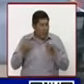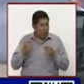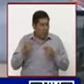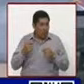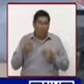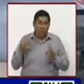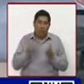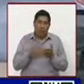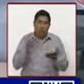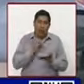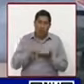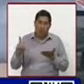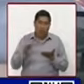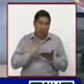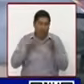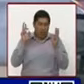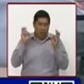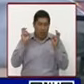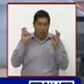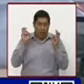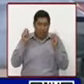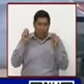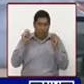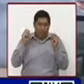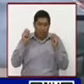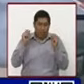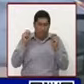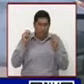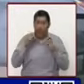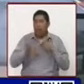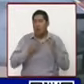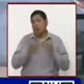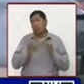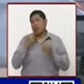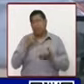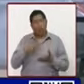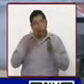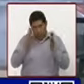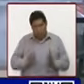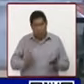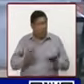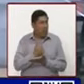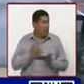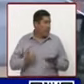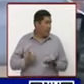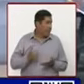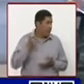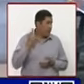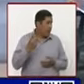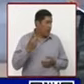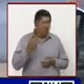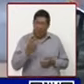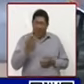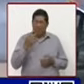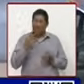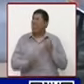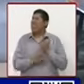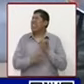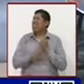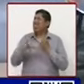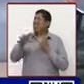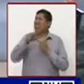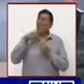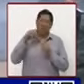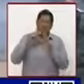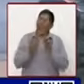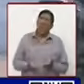de vulneración de derechos, en este caso, con referente a los estudiantes por parte de una dirigente, en este caso,